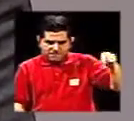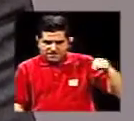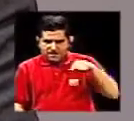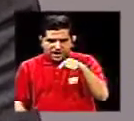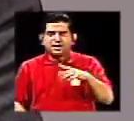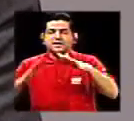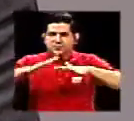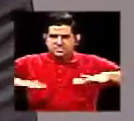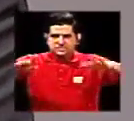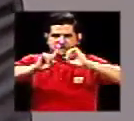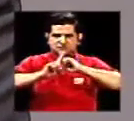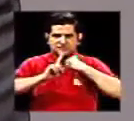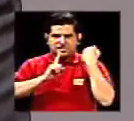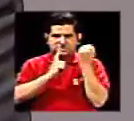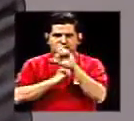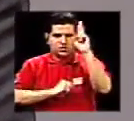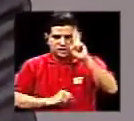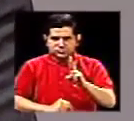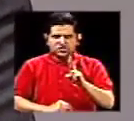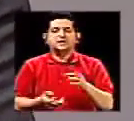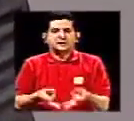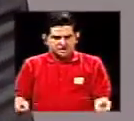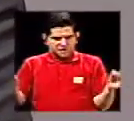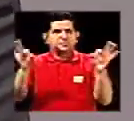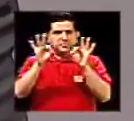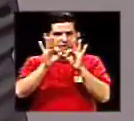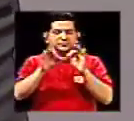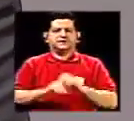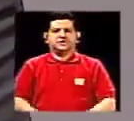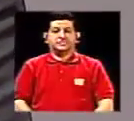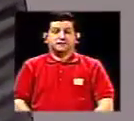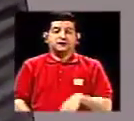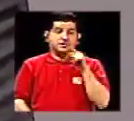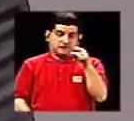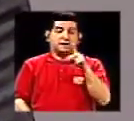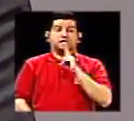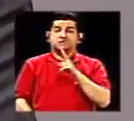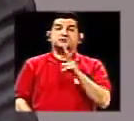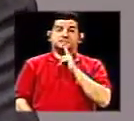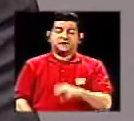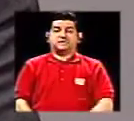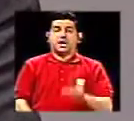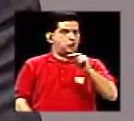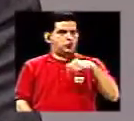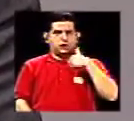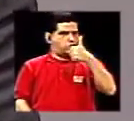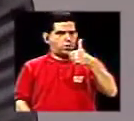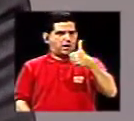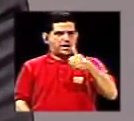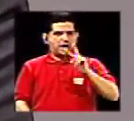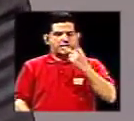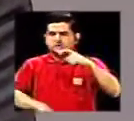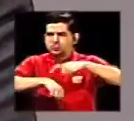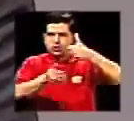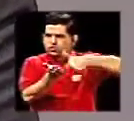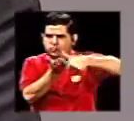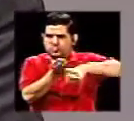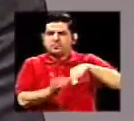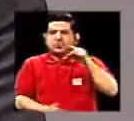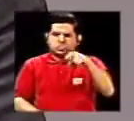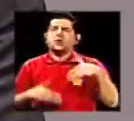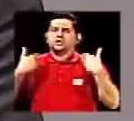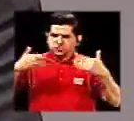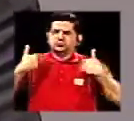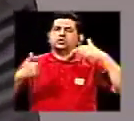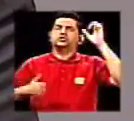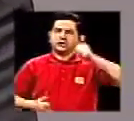un espacio en la sociedad costarricense muy uh-huh. significativo. Y ellos como tal, si bien es cierto, no ganaron para pasar a la segunda ronda, deben estar muy